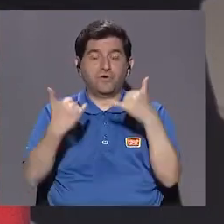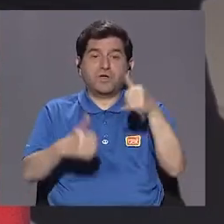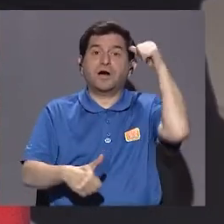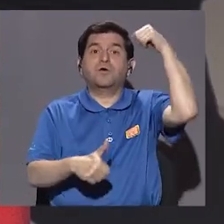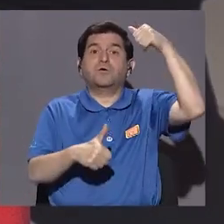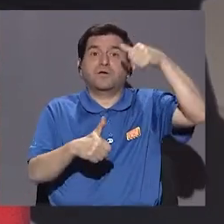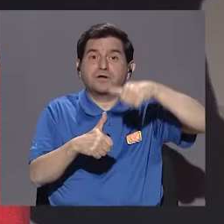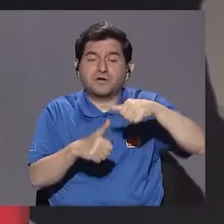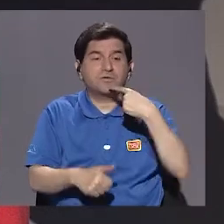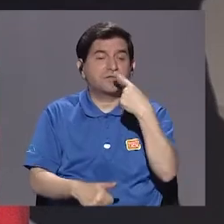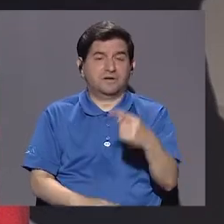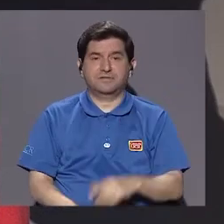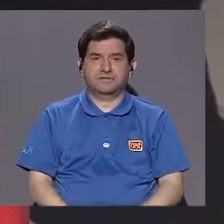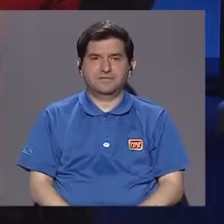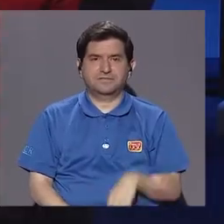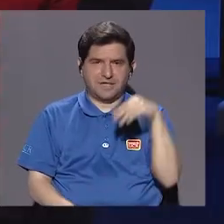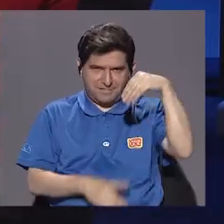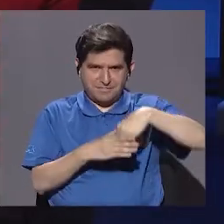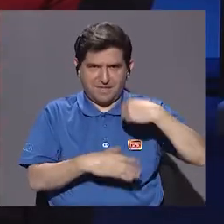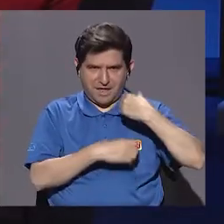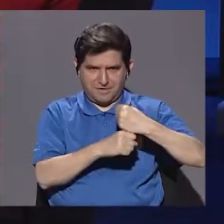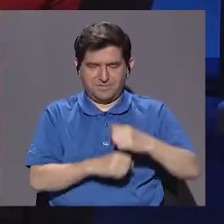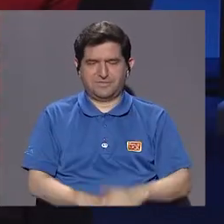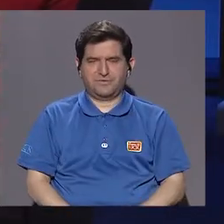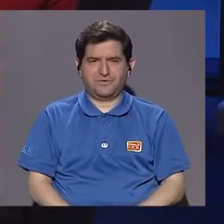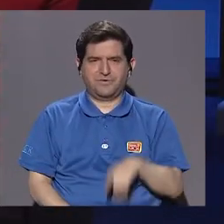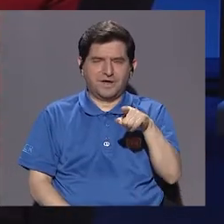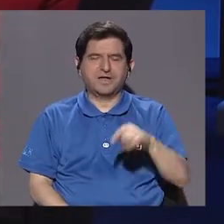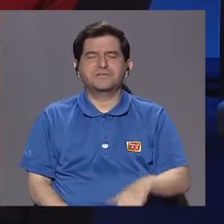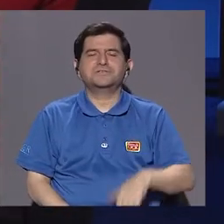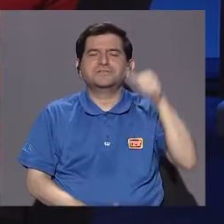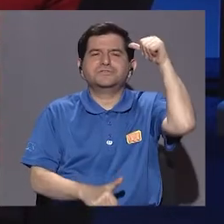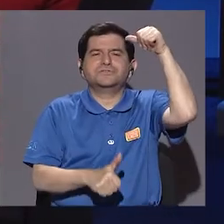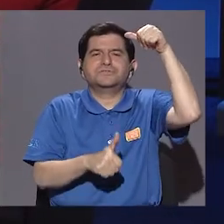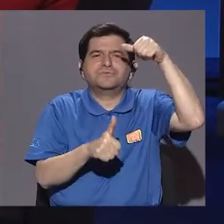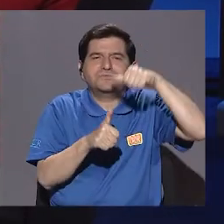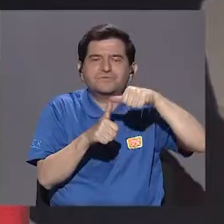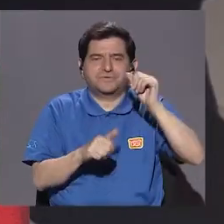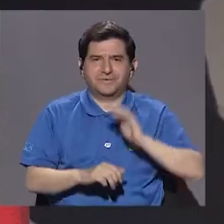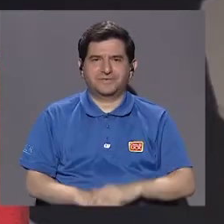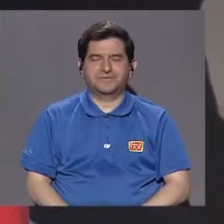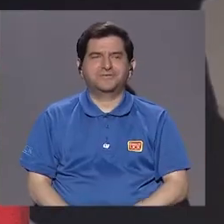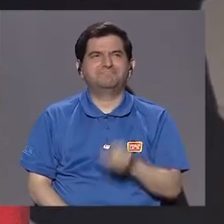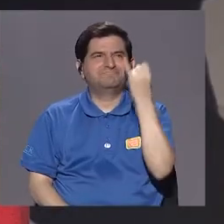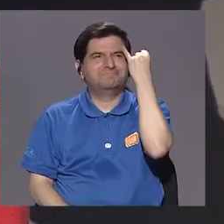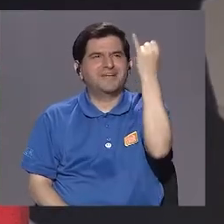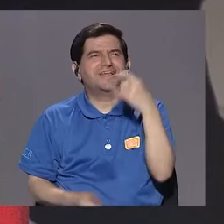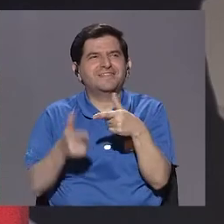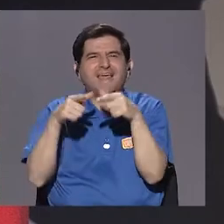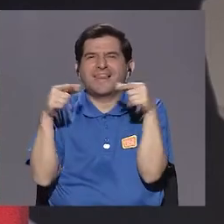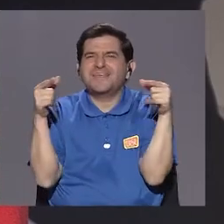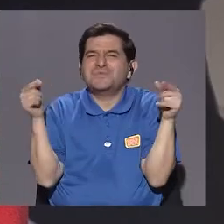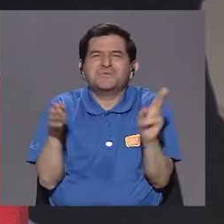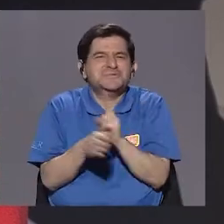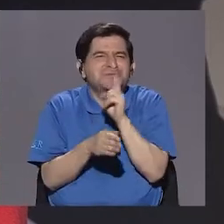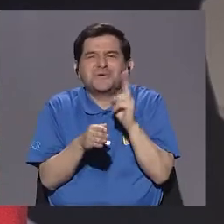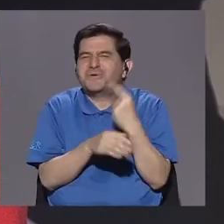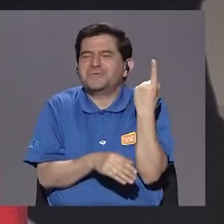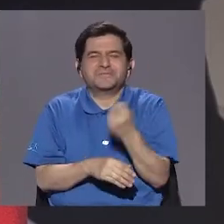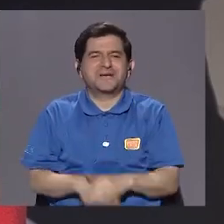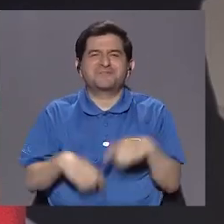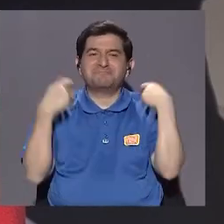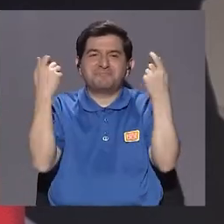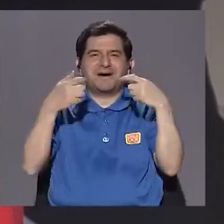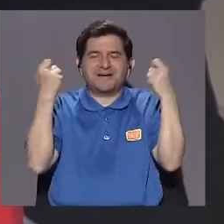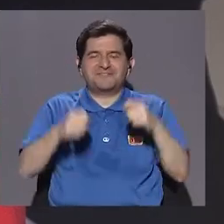lo dice el que rememorando eso es un concepto lingüístico que ha usado nada más para festejar